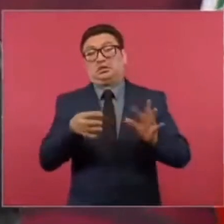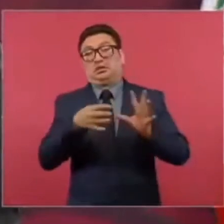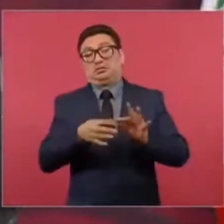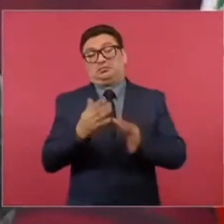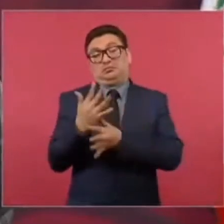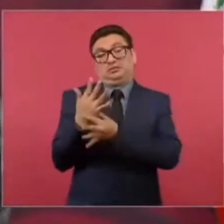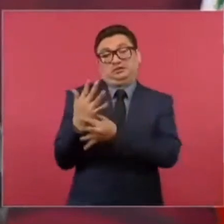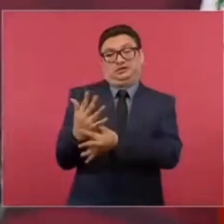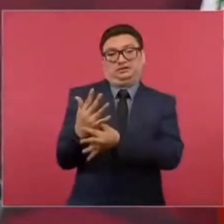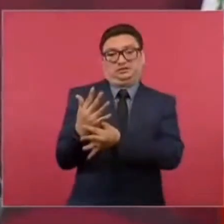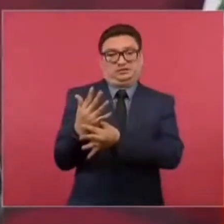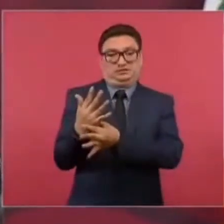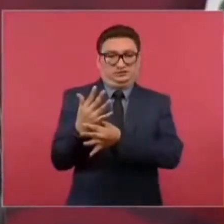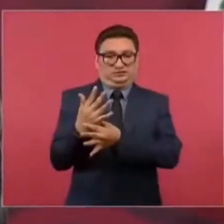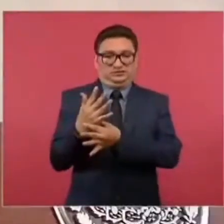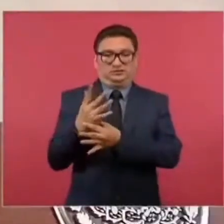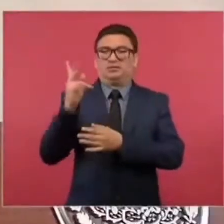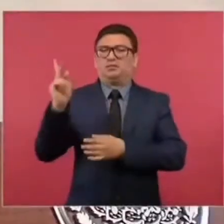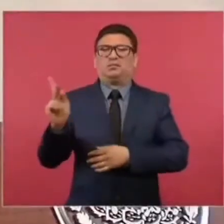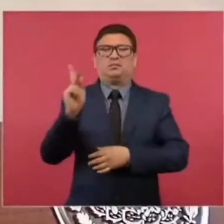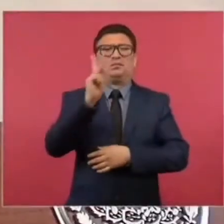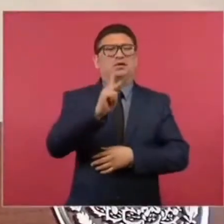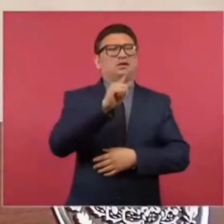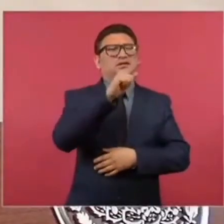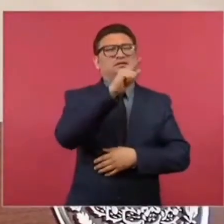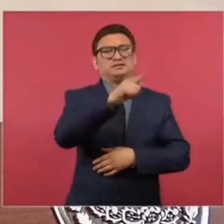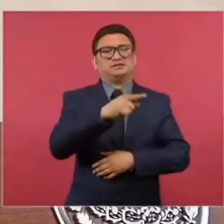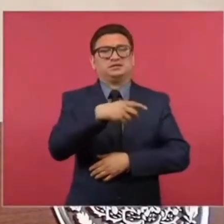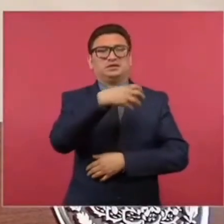un reportaje. Bueno, es como el general este que no es general.